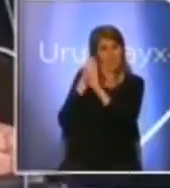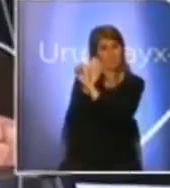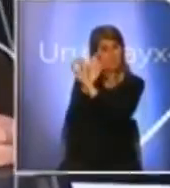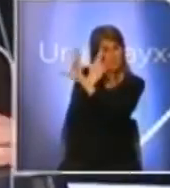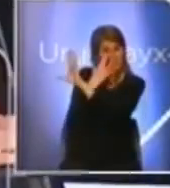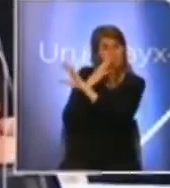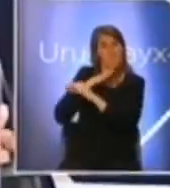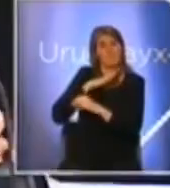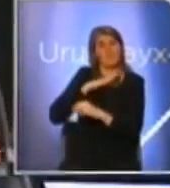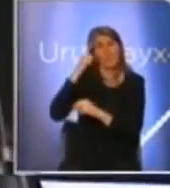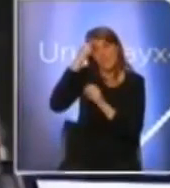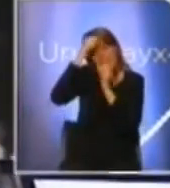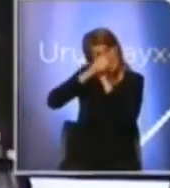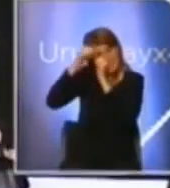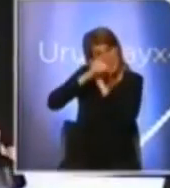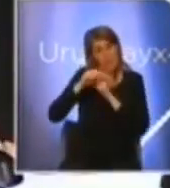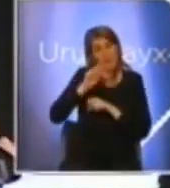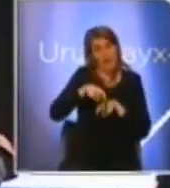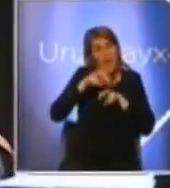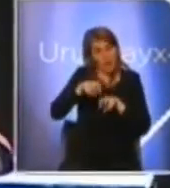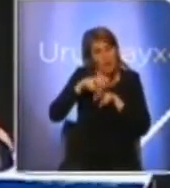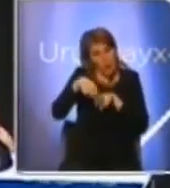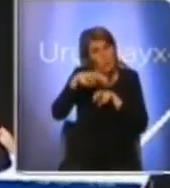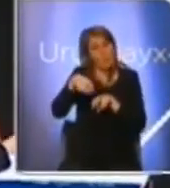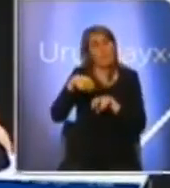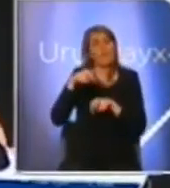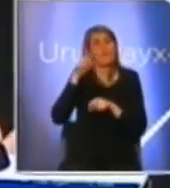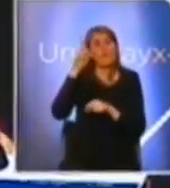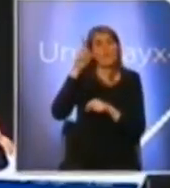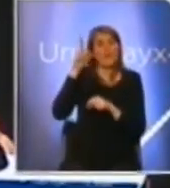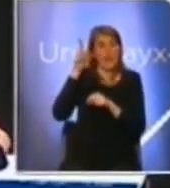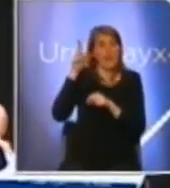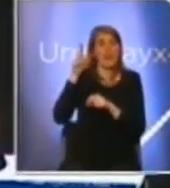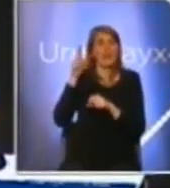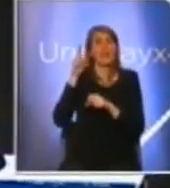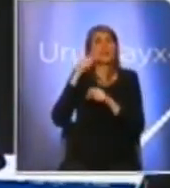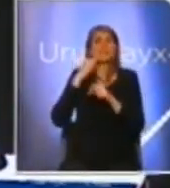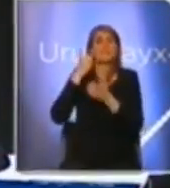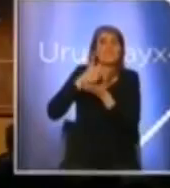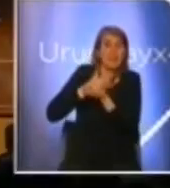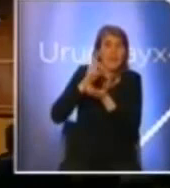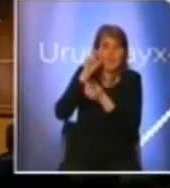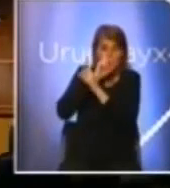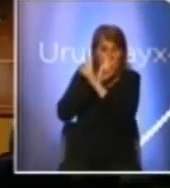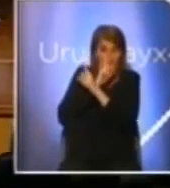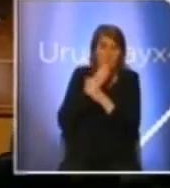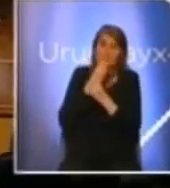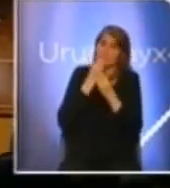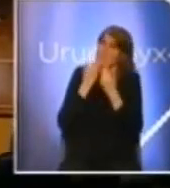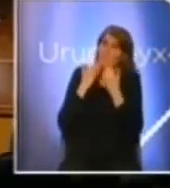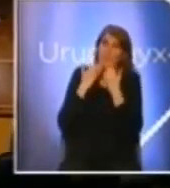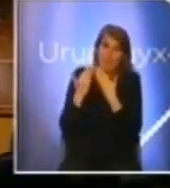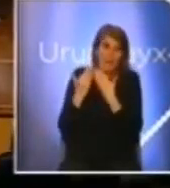ingeniero agrónomo Grobo Copatel, que ha tenido la amabilidad de